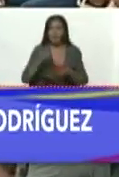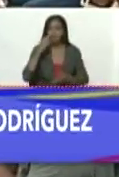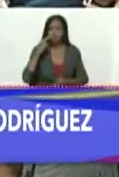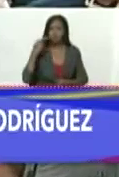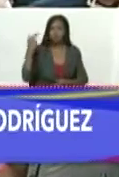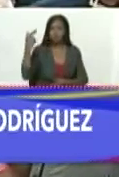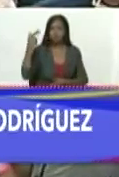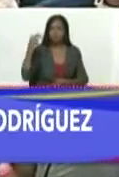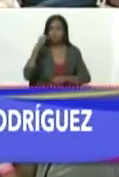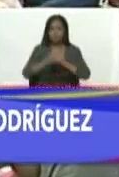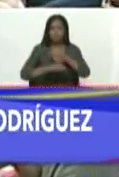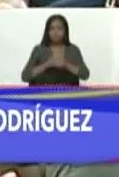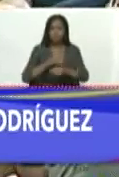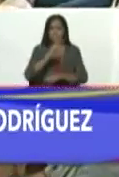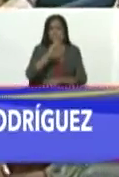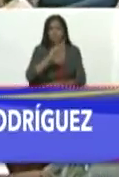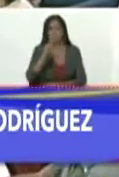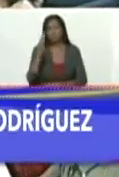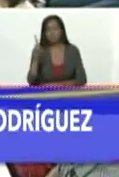robinsoniano del siglo XXI.